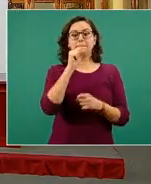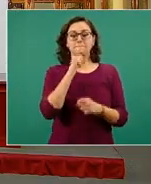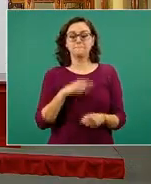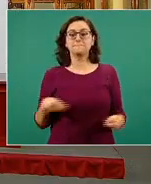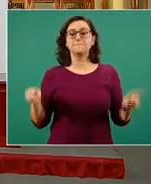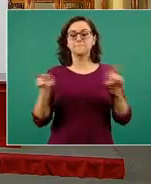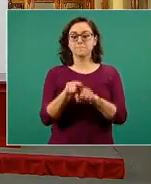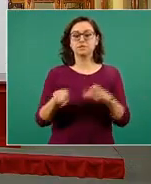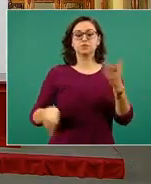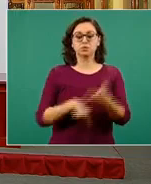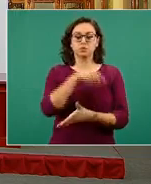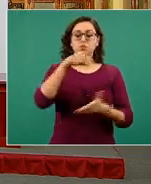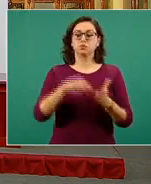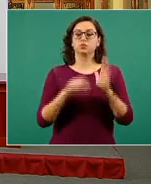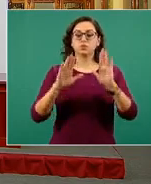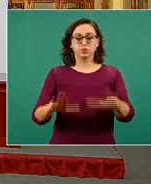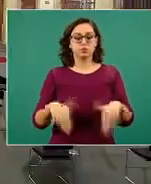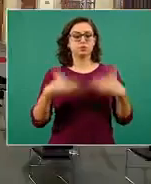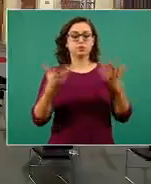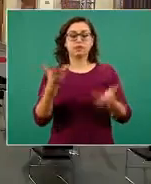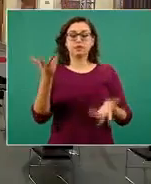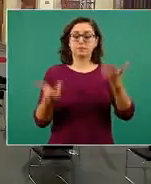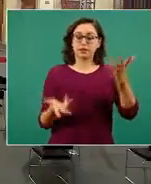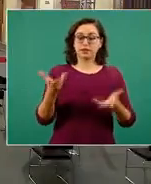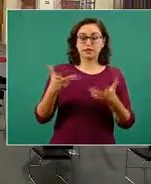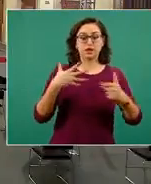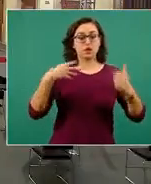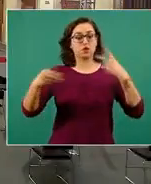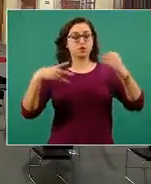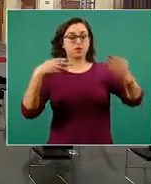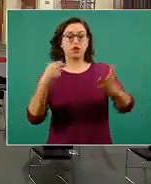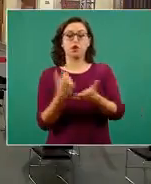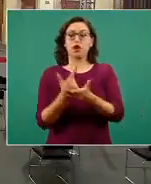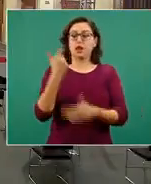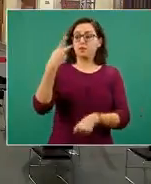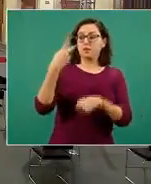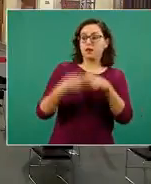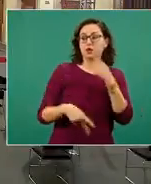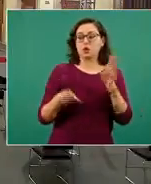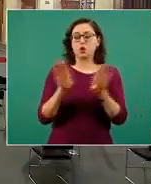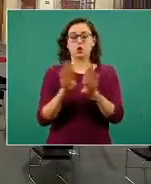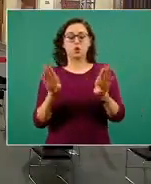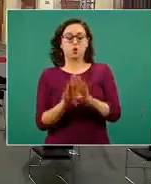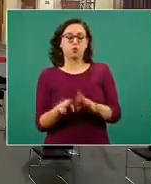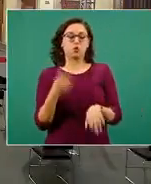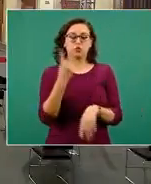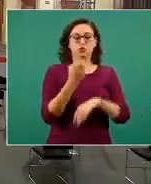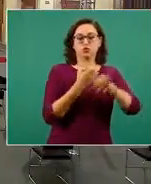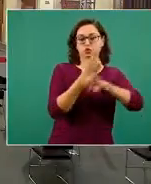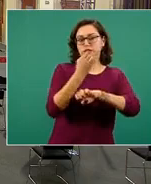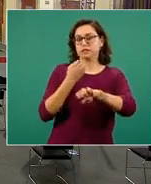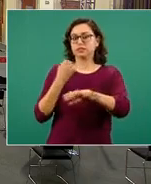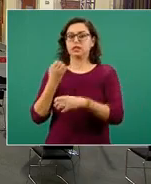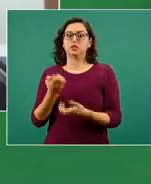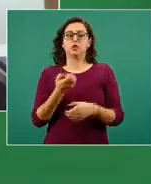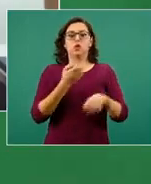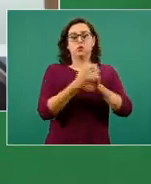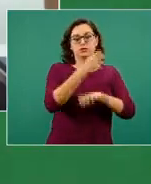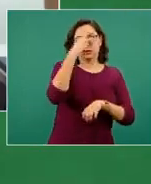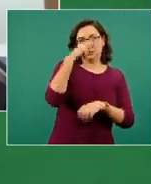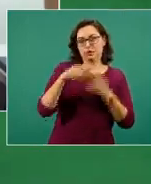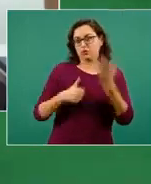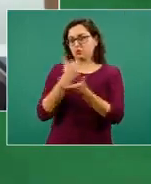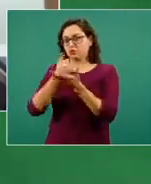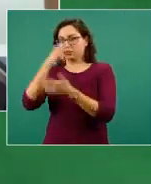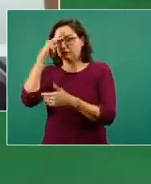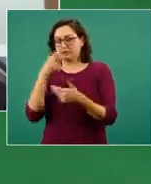de conformidad a los niveles de riesgo de contagio en ambas entidades federativas, dada la cercanía y la movilidad social tan